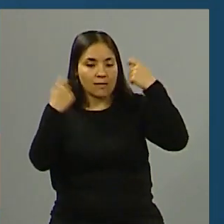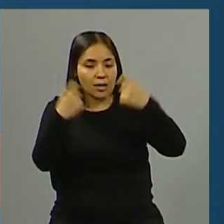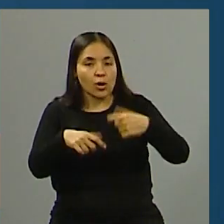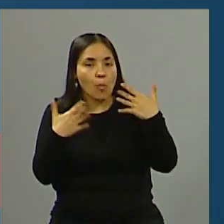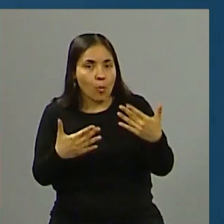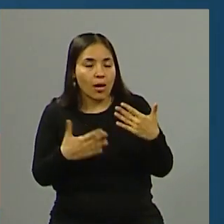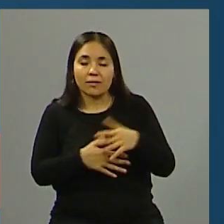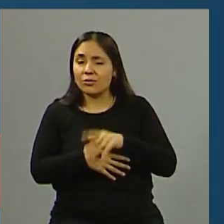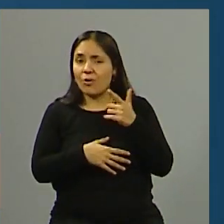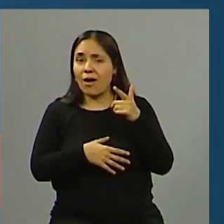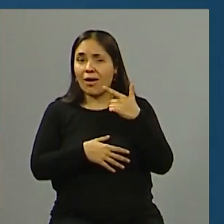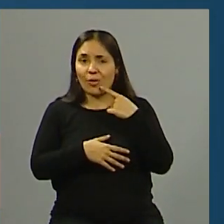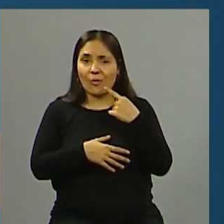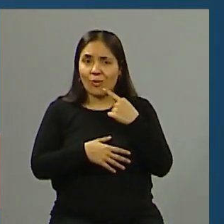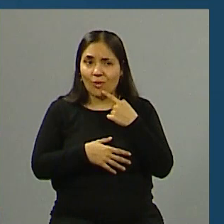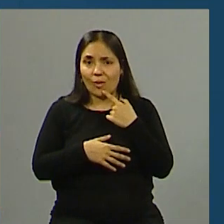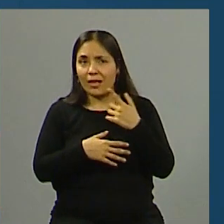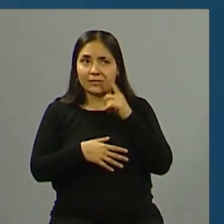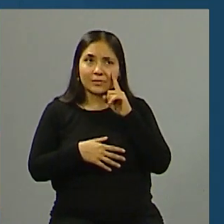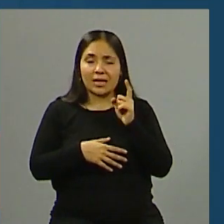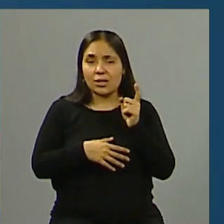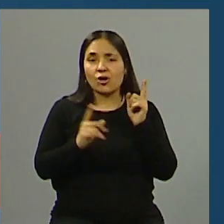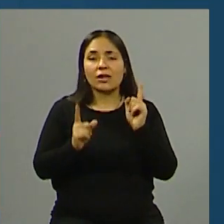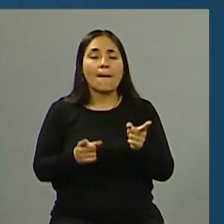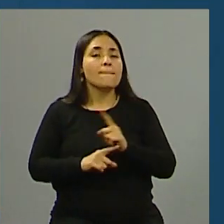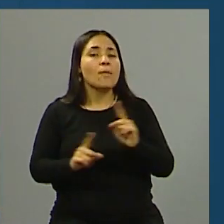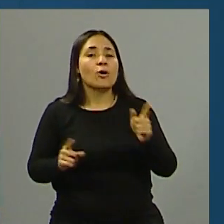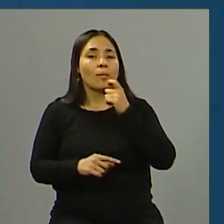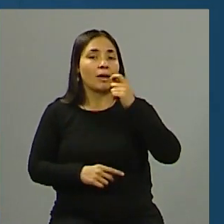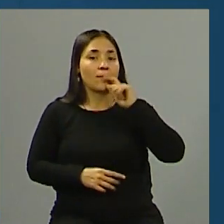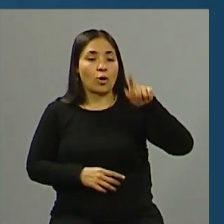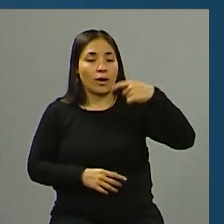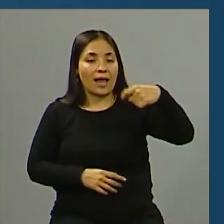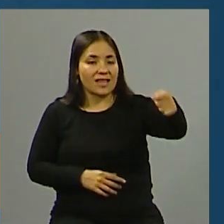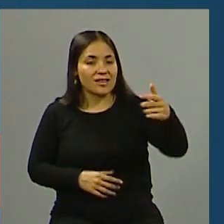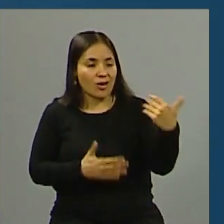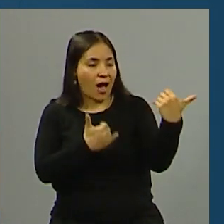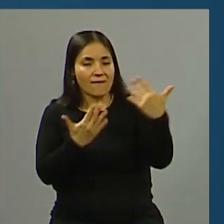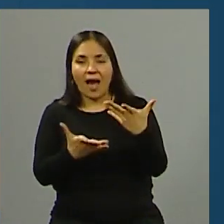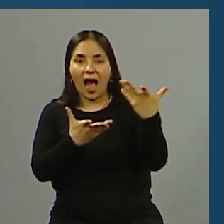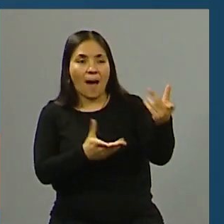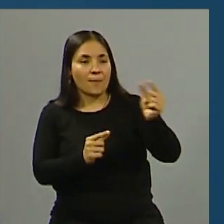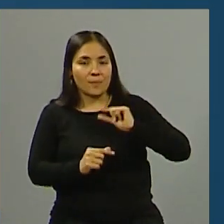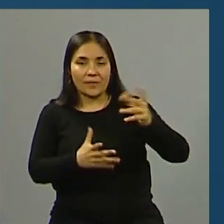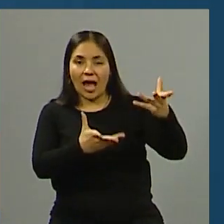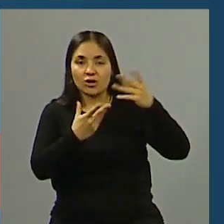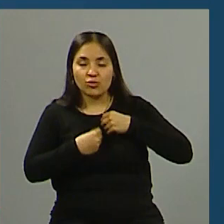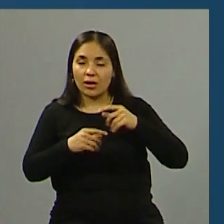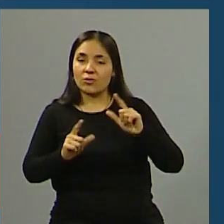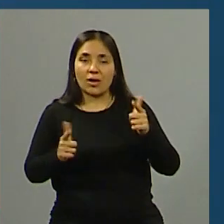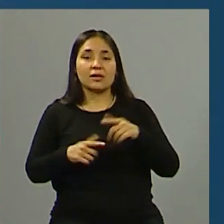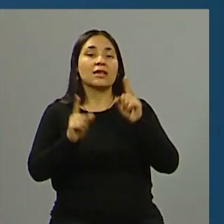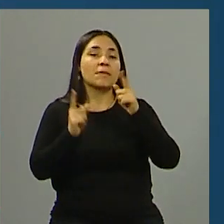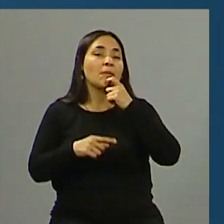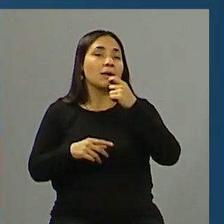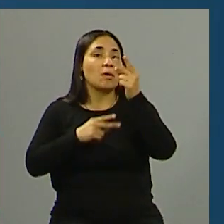de crediticio para poder invertir, y tampoco hoy, si lo tuviéramos, diríamos, ¿para qué invertir si no tenemos mercado tampoco?